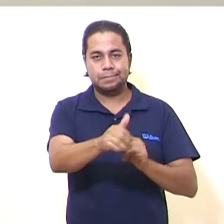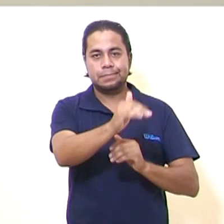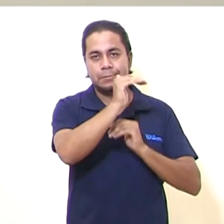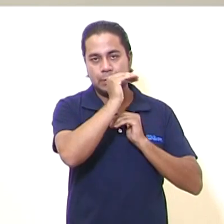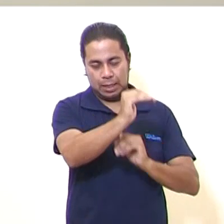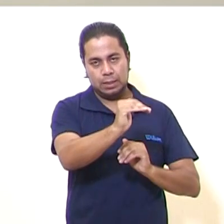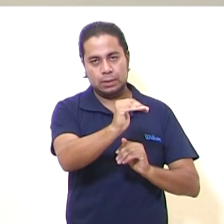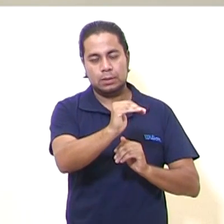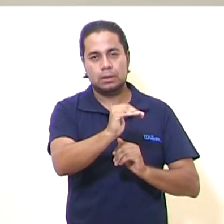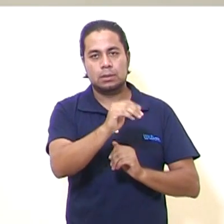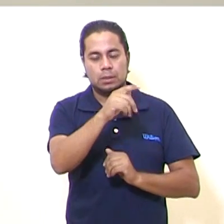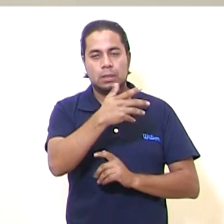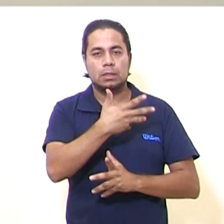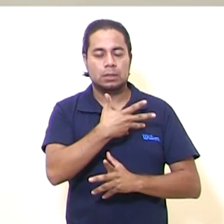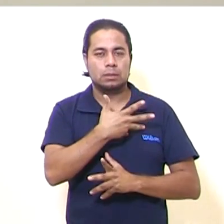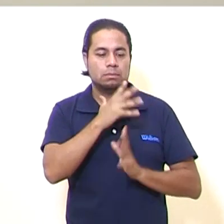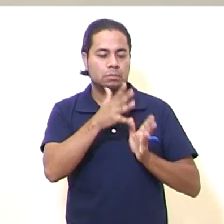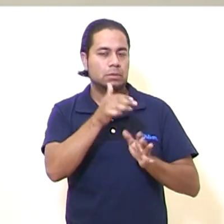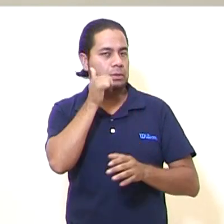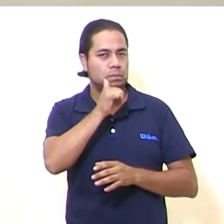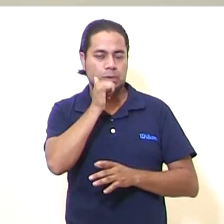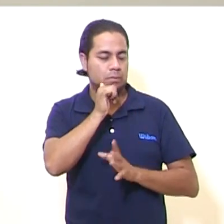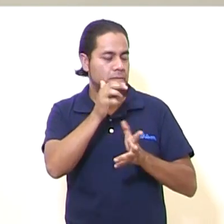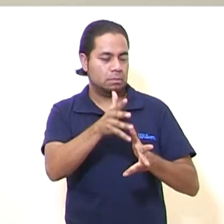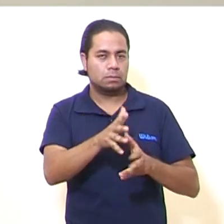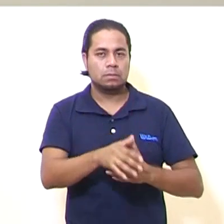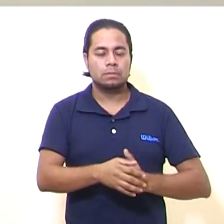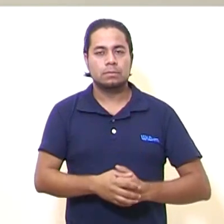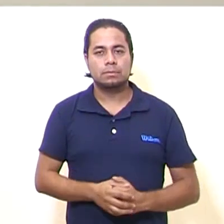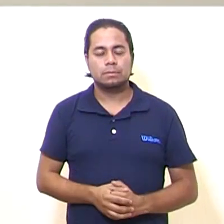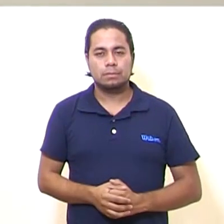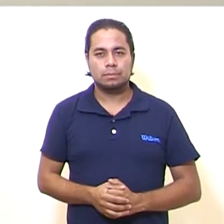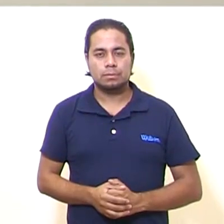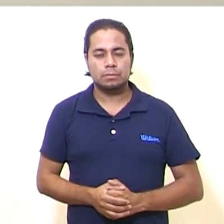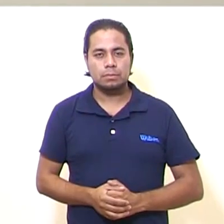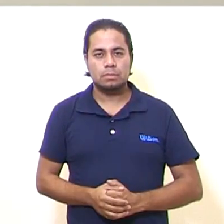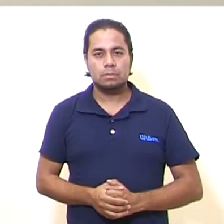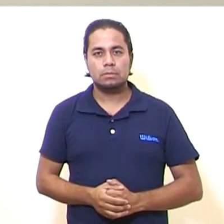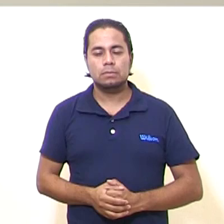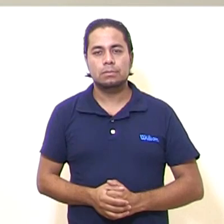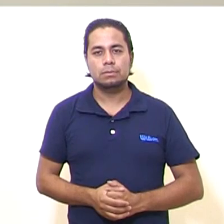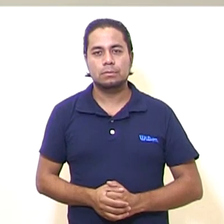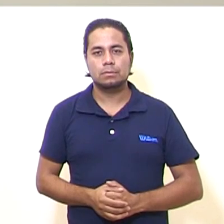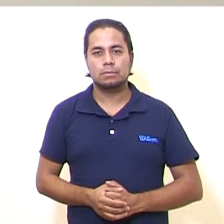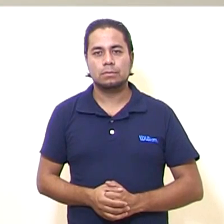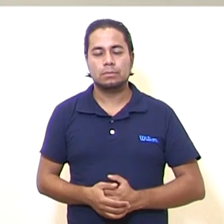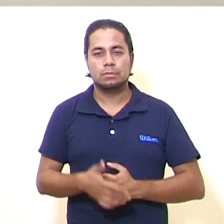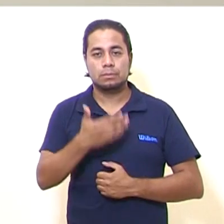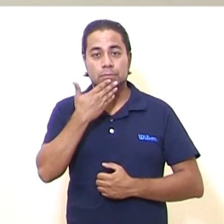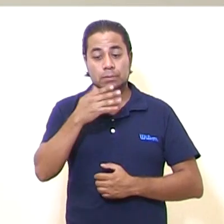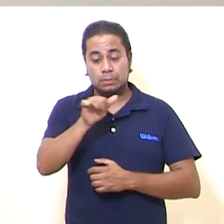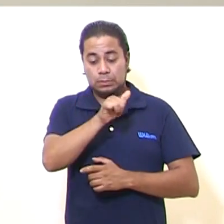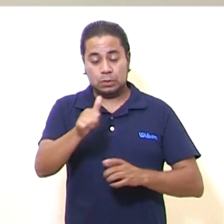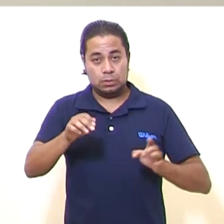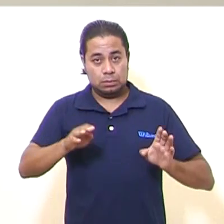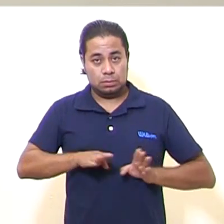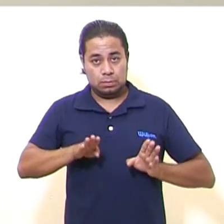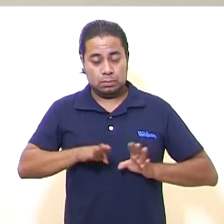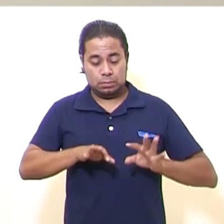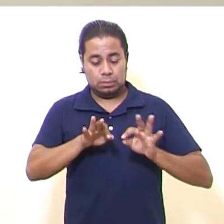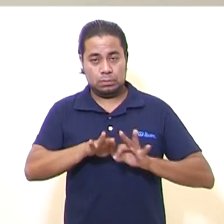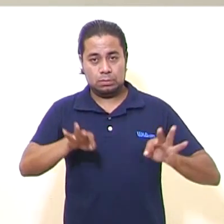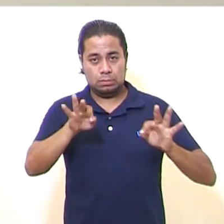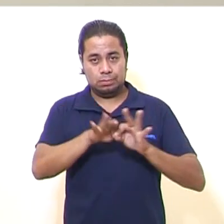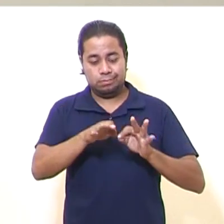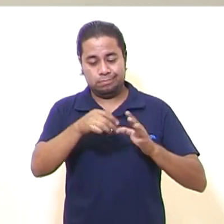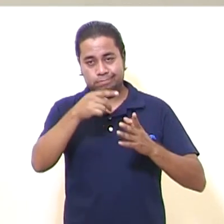un párrafo. ¿Bien? Ahora bien, también otra característica importante que